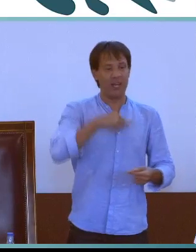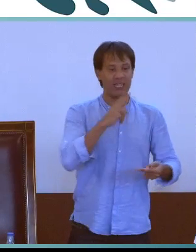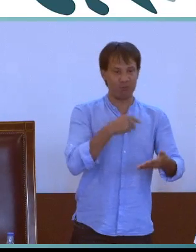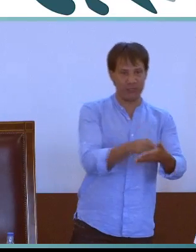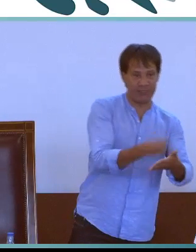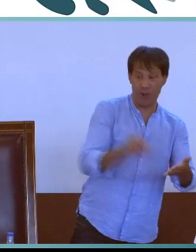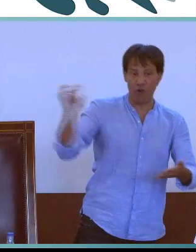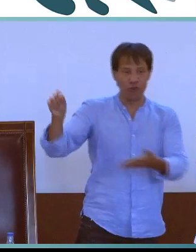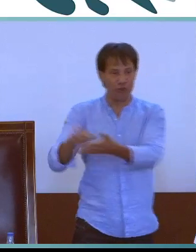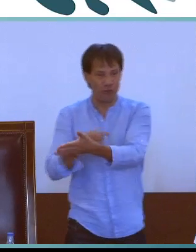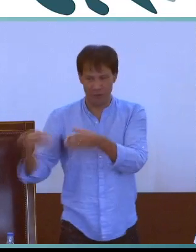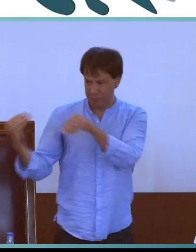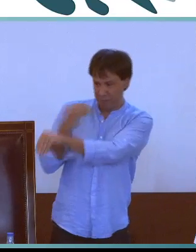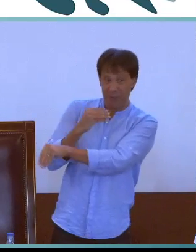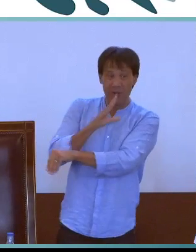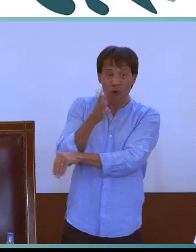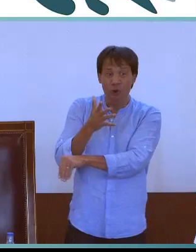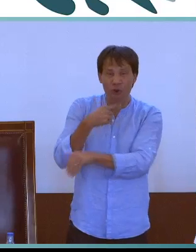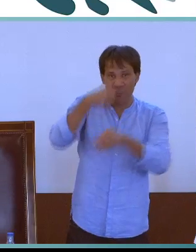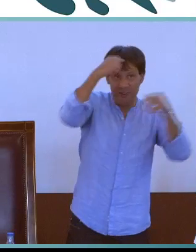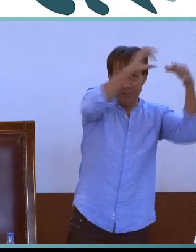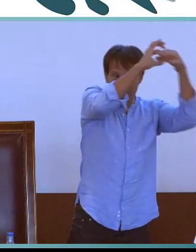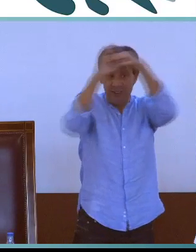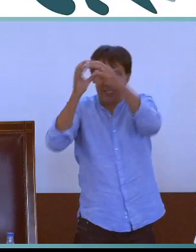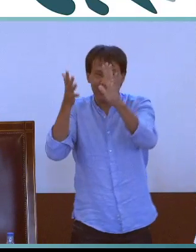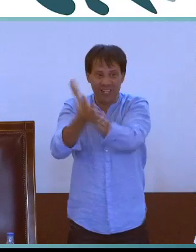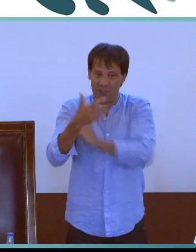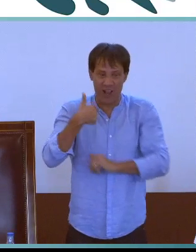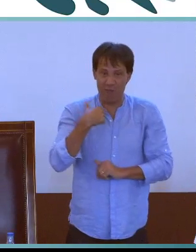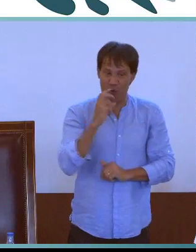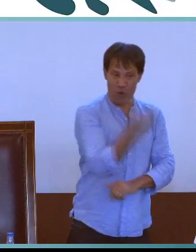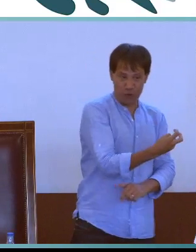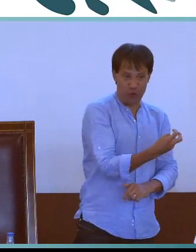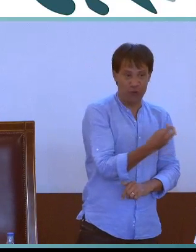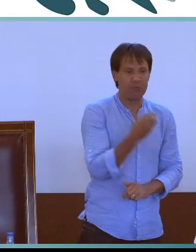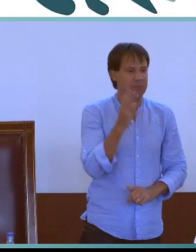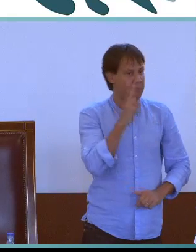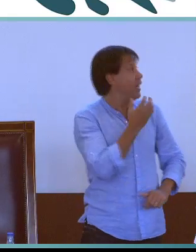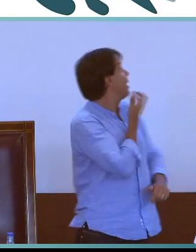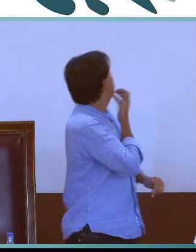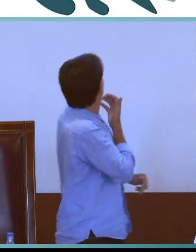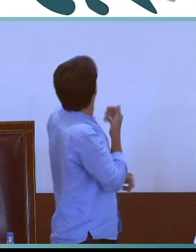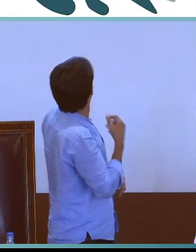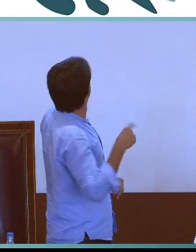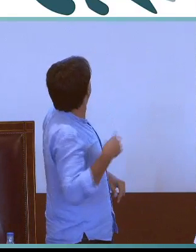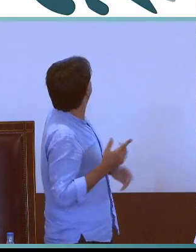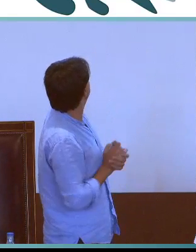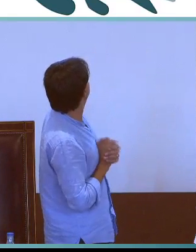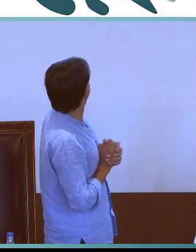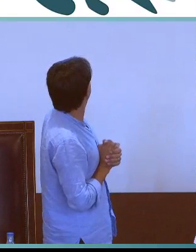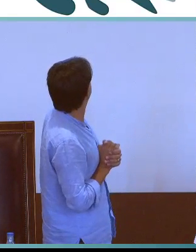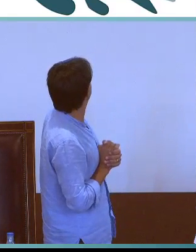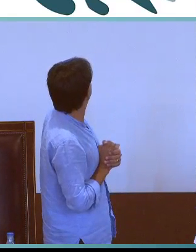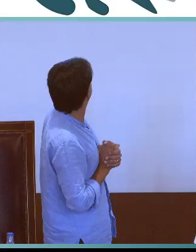Al hacer las pruebas sin esa oralización, te daba esa incoherencia de no llegar a entenderse, por